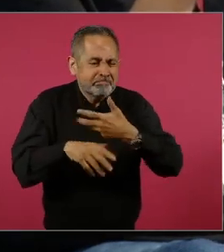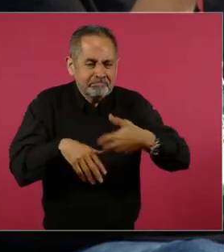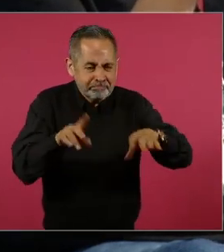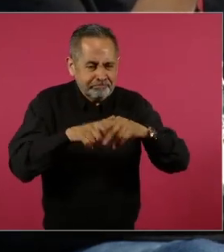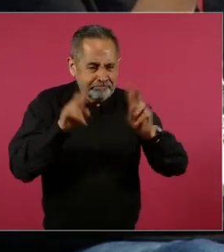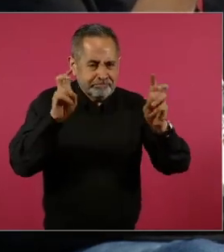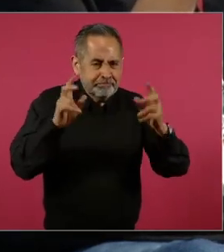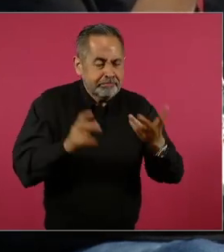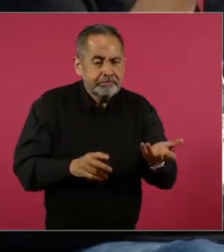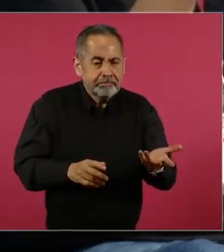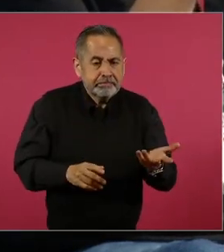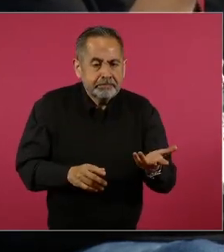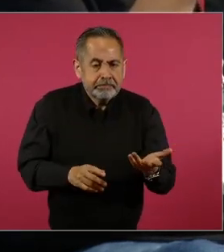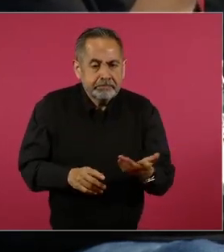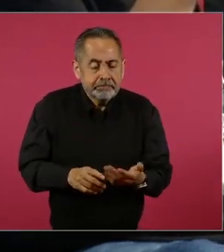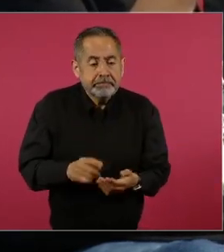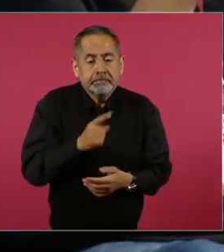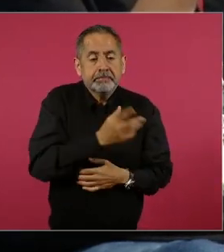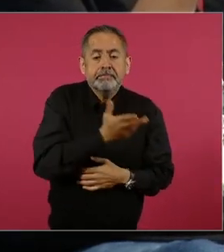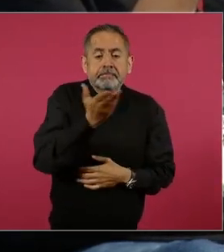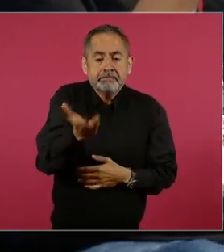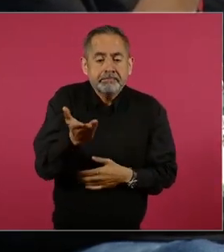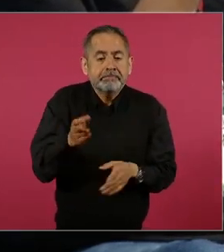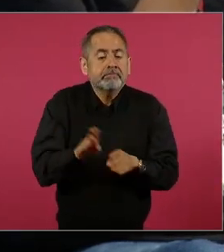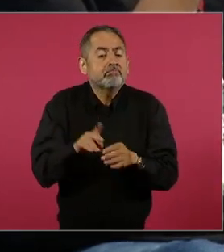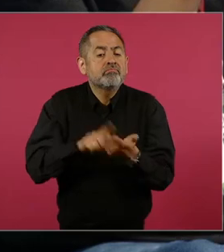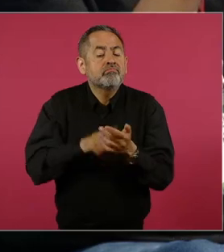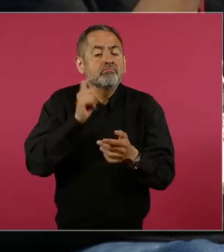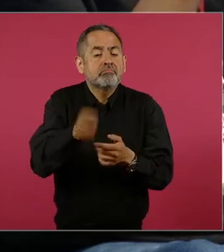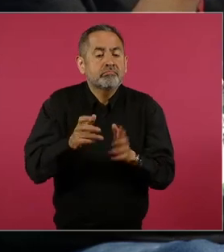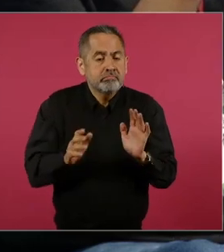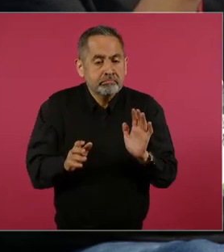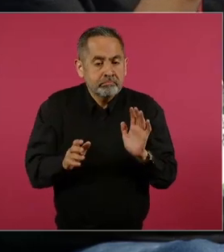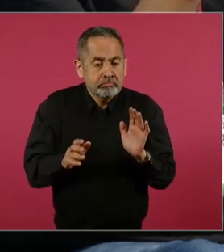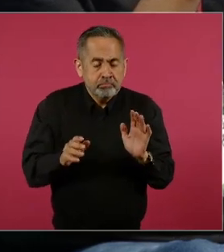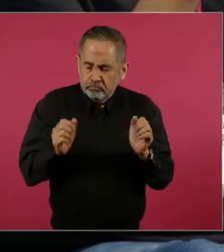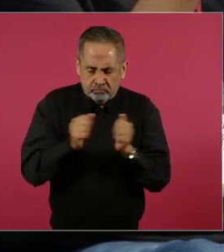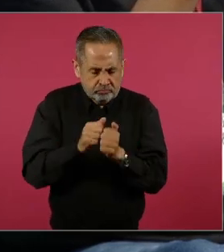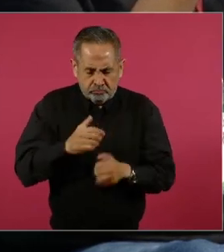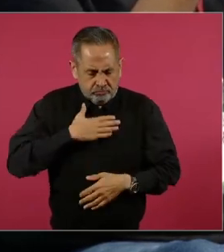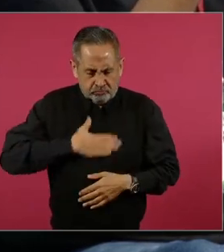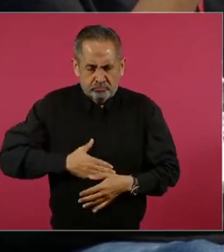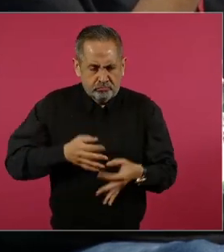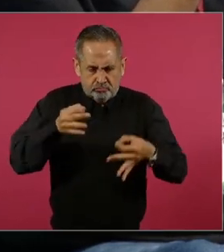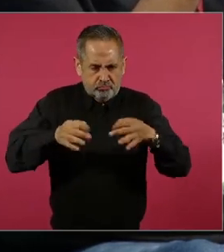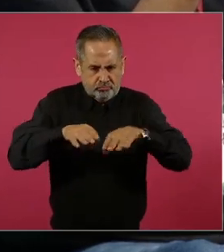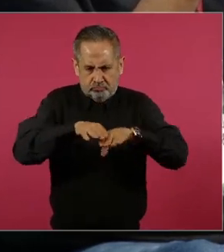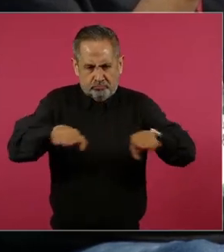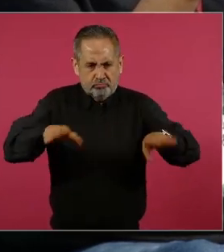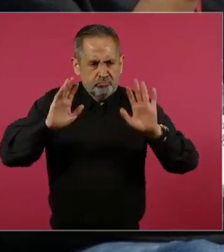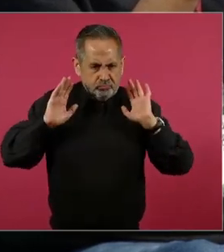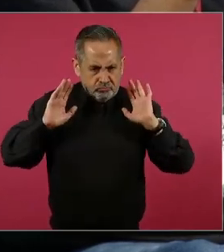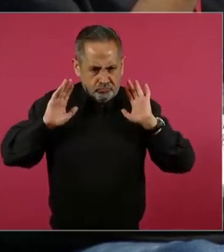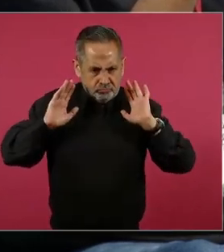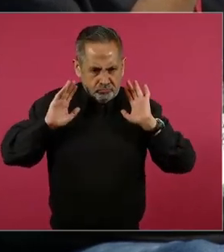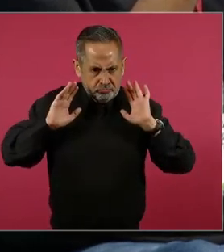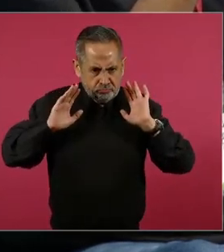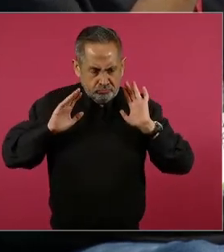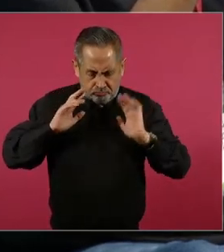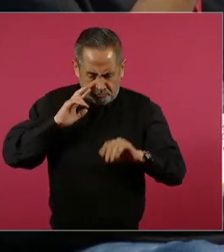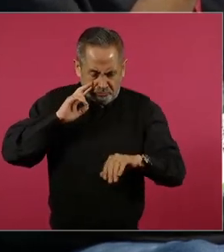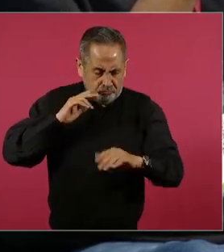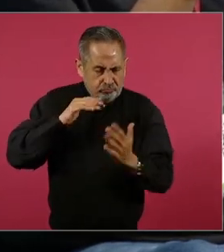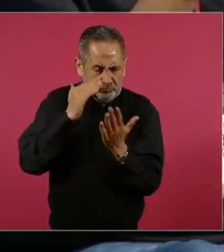este tema, y lo que se solicita básicamente es que se imparta, digamos, la justicia como debe de